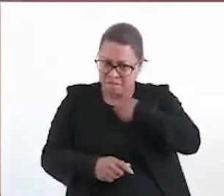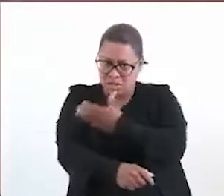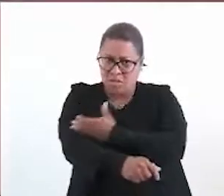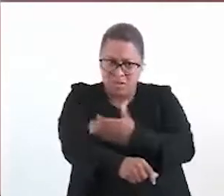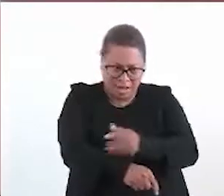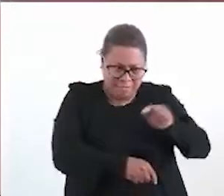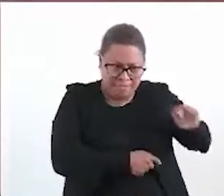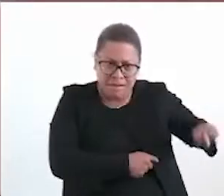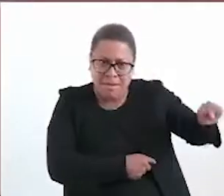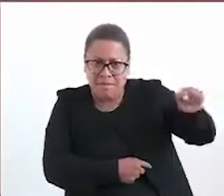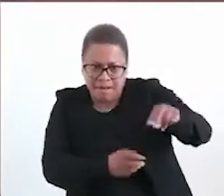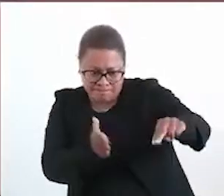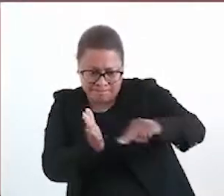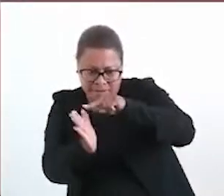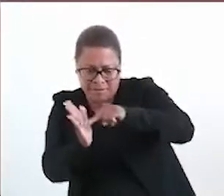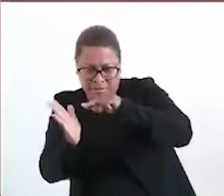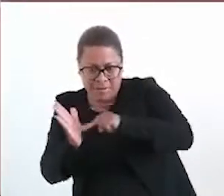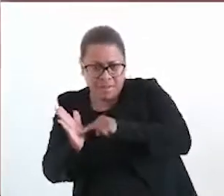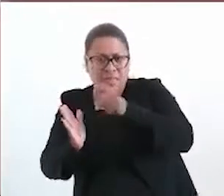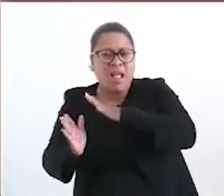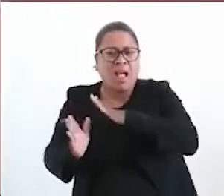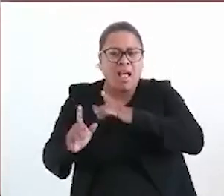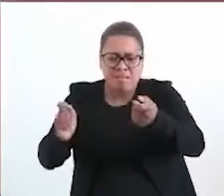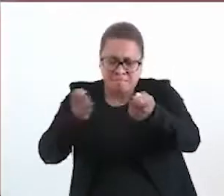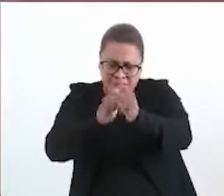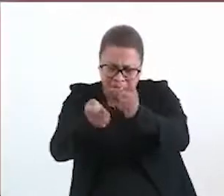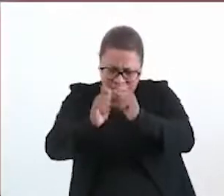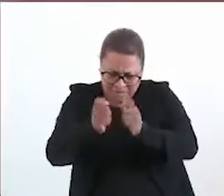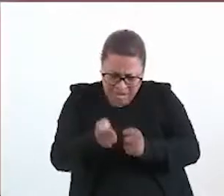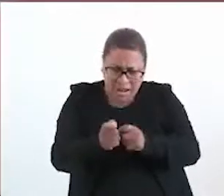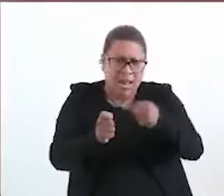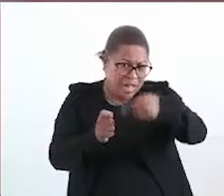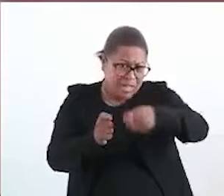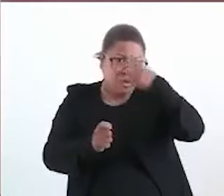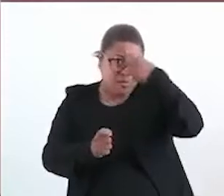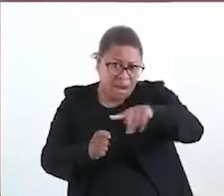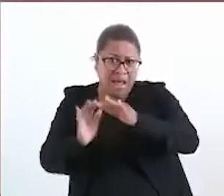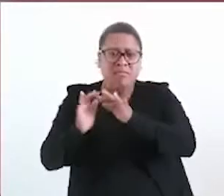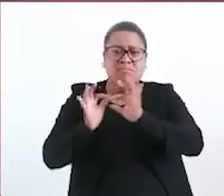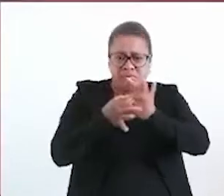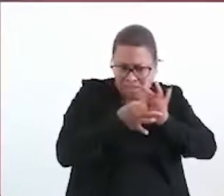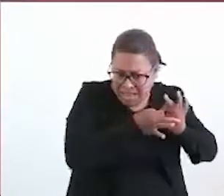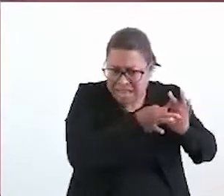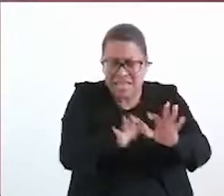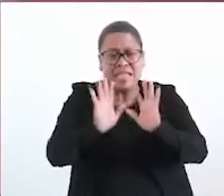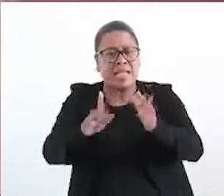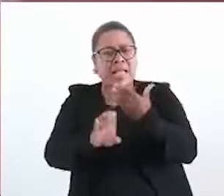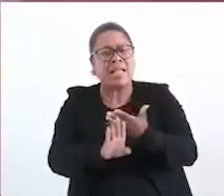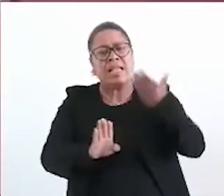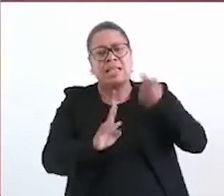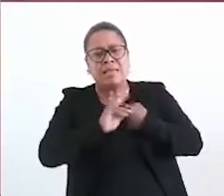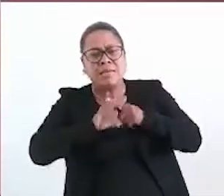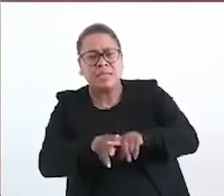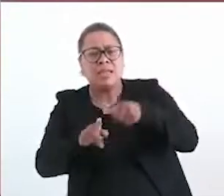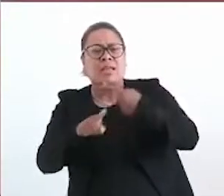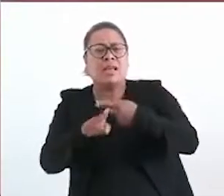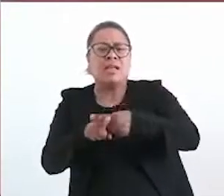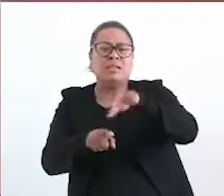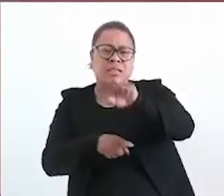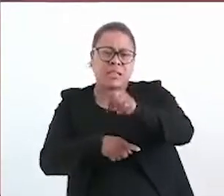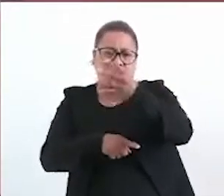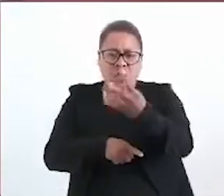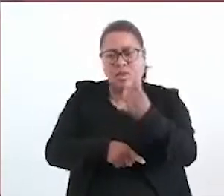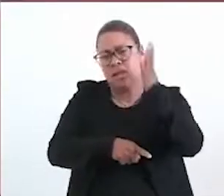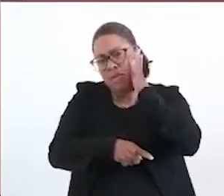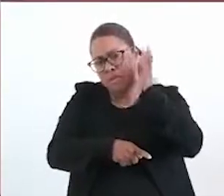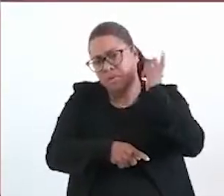que la han suscrito, contiene una serie de cambios que buscan continuar la armonización ya empezada desde la 64 legislatura